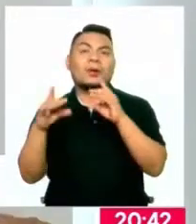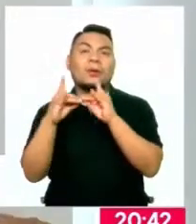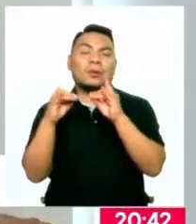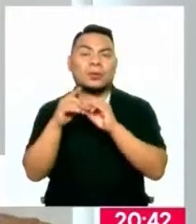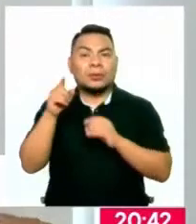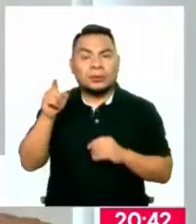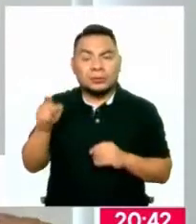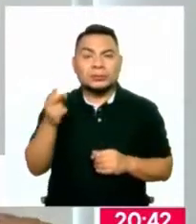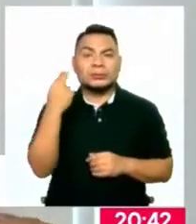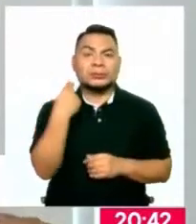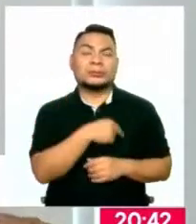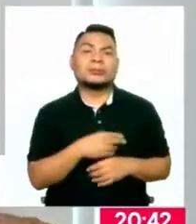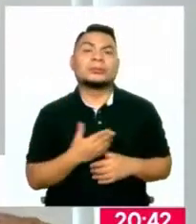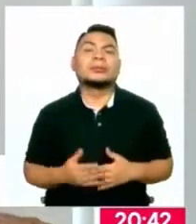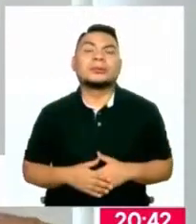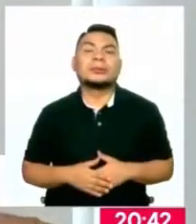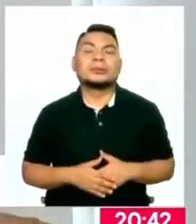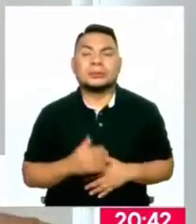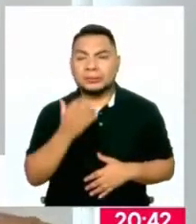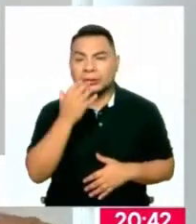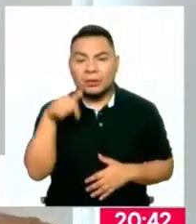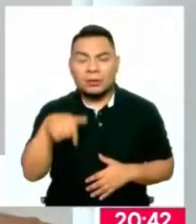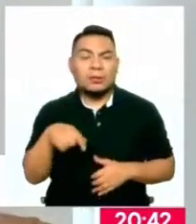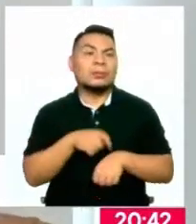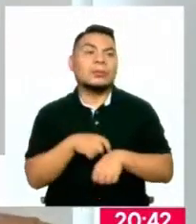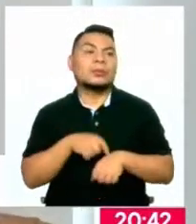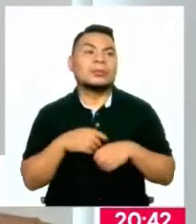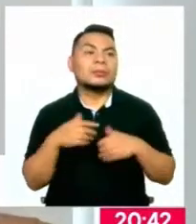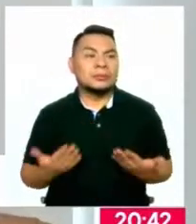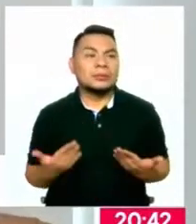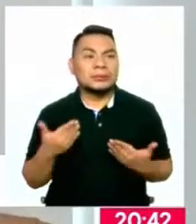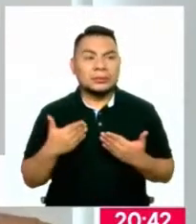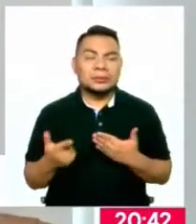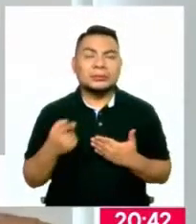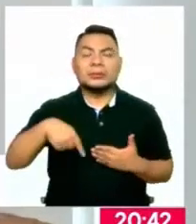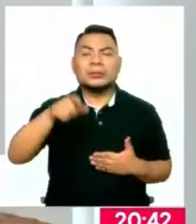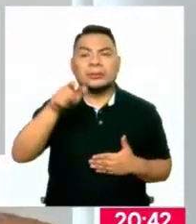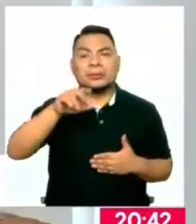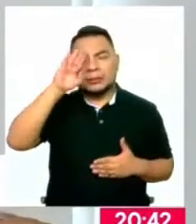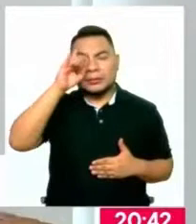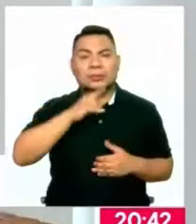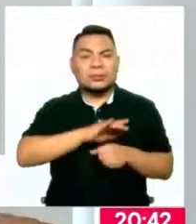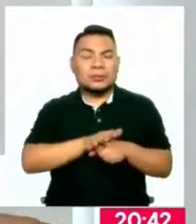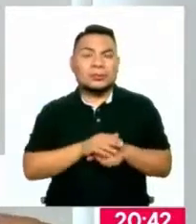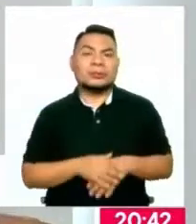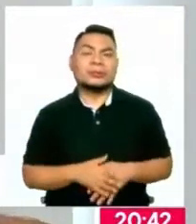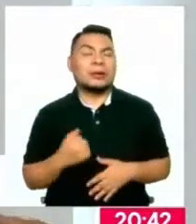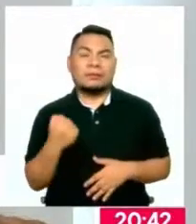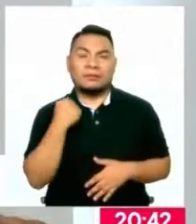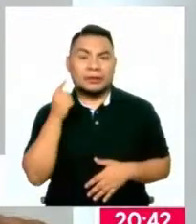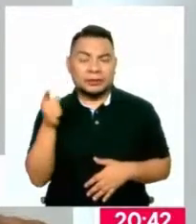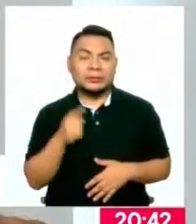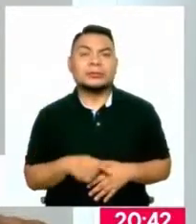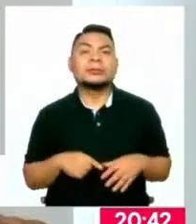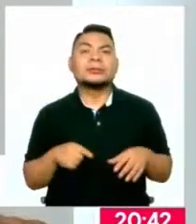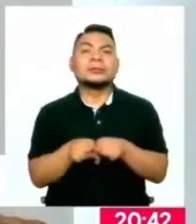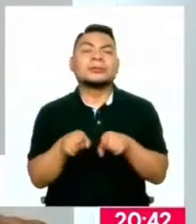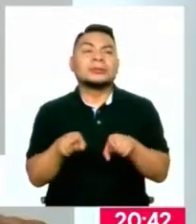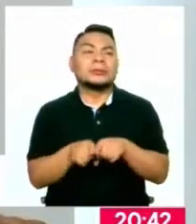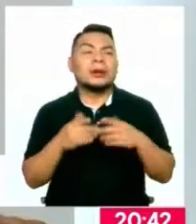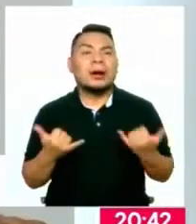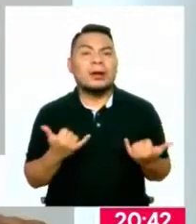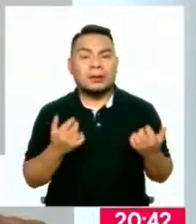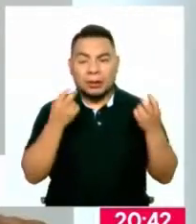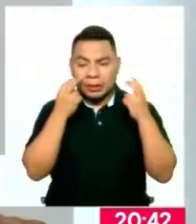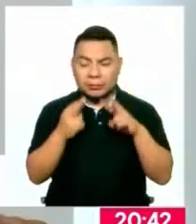camas de cuidados intensivos en este momento habilitadas para atender a pacientes COVID-19 críticos. Y también estamos